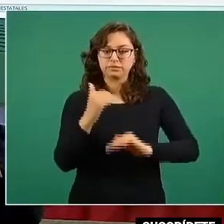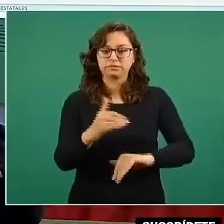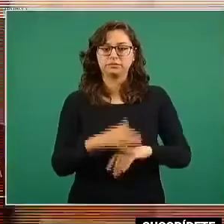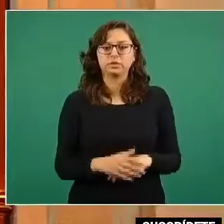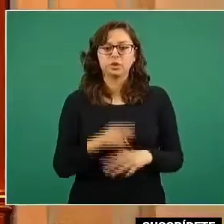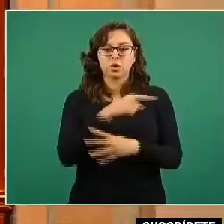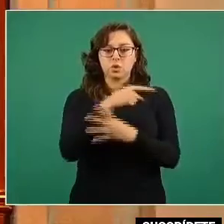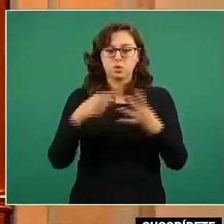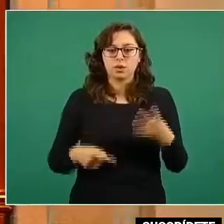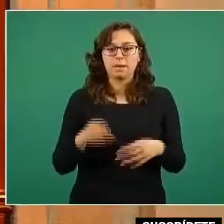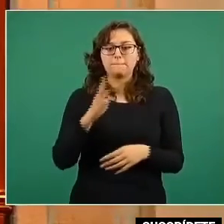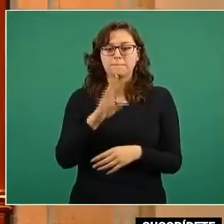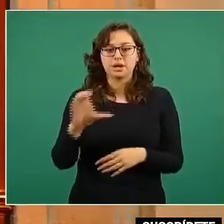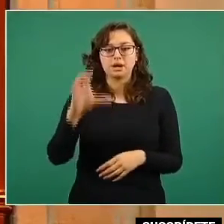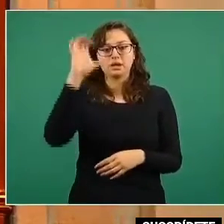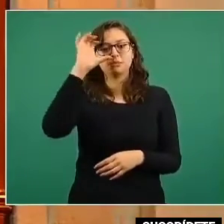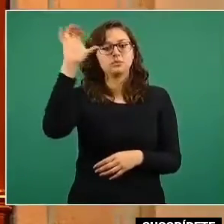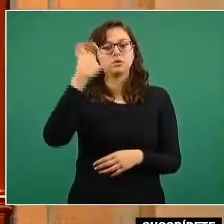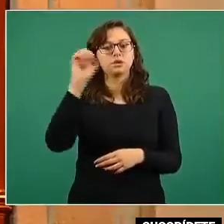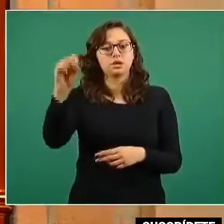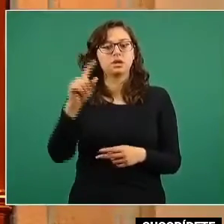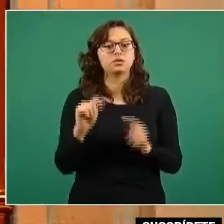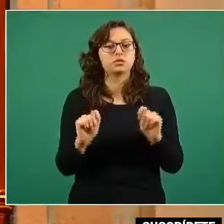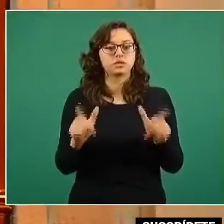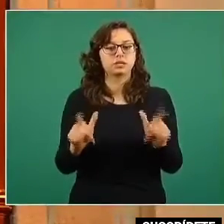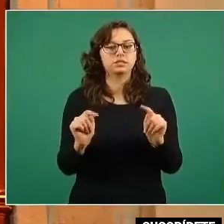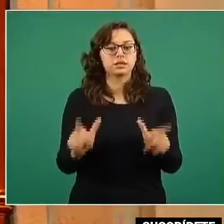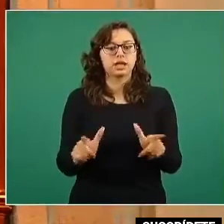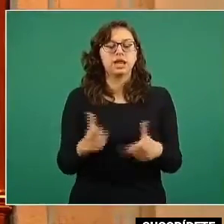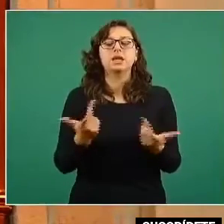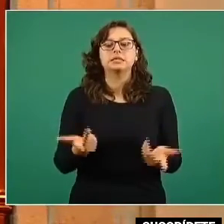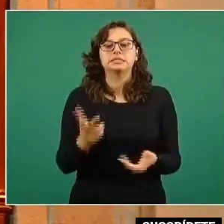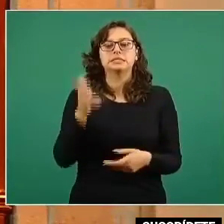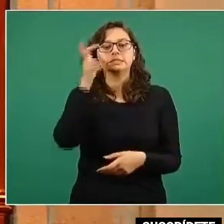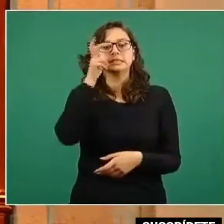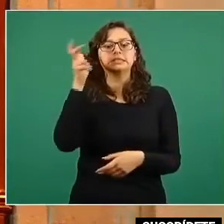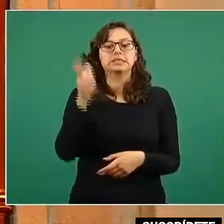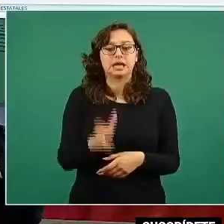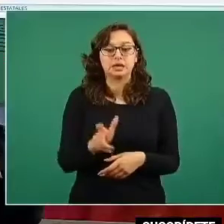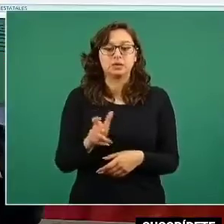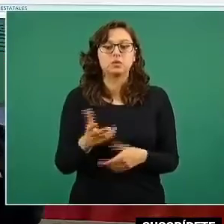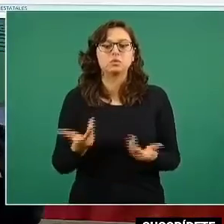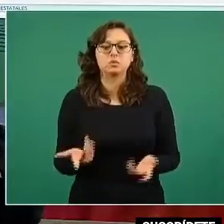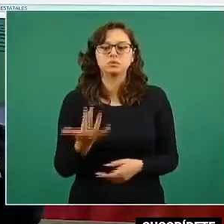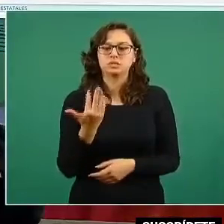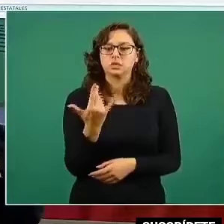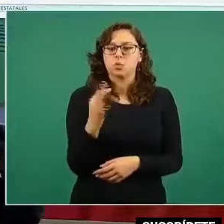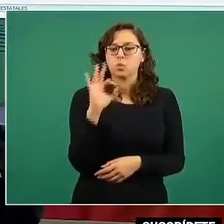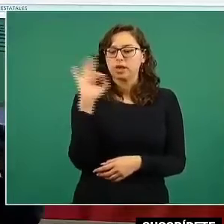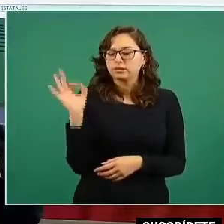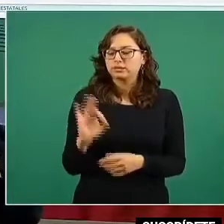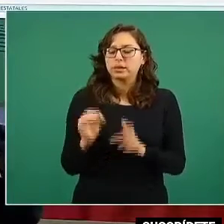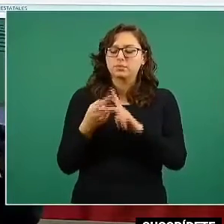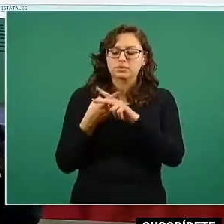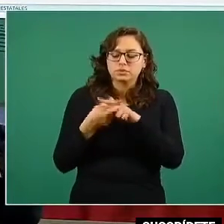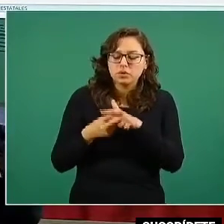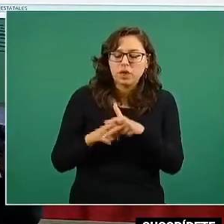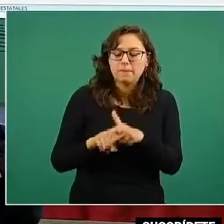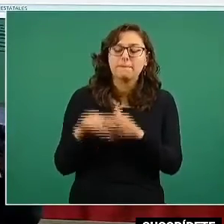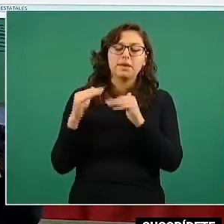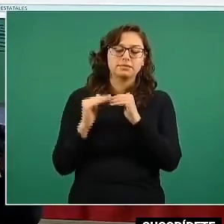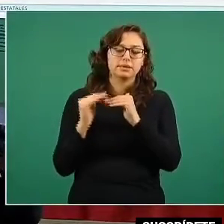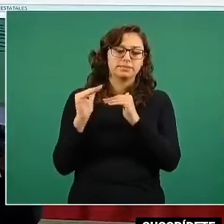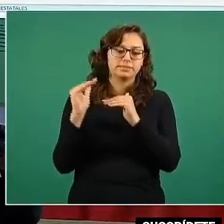Baja California, Morelos, Tlaxcala e Hidalgo, que prácticamente apenas está superando este 50%